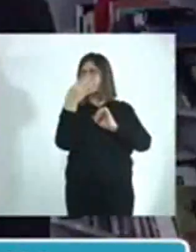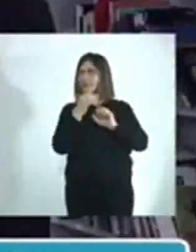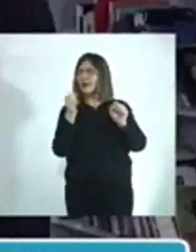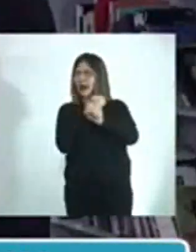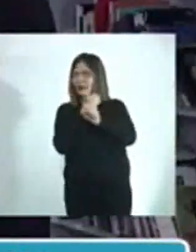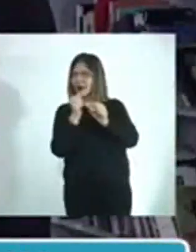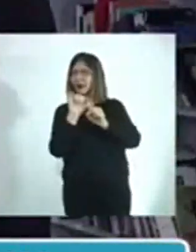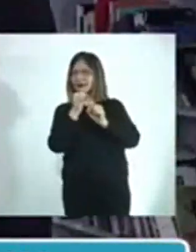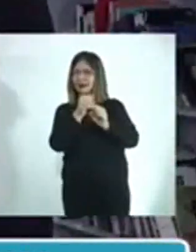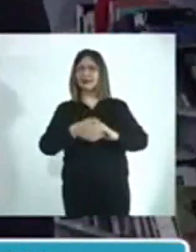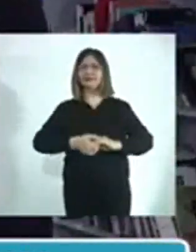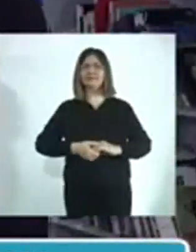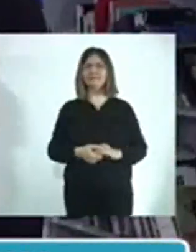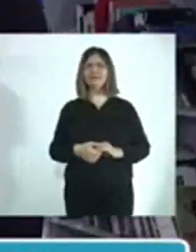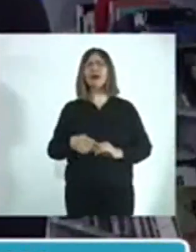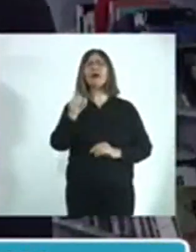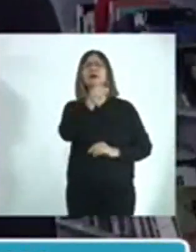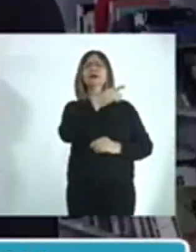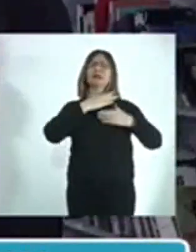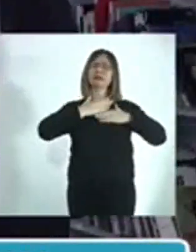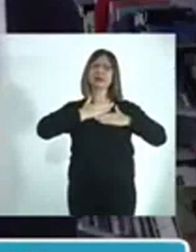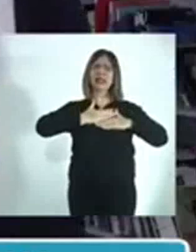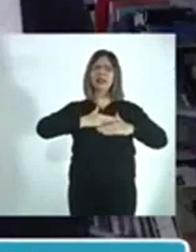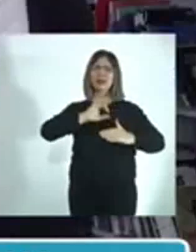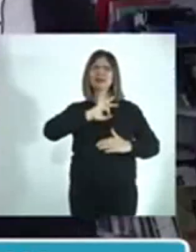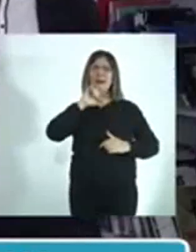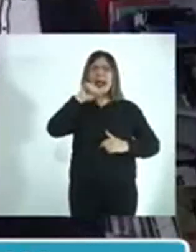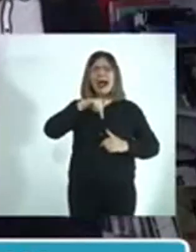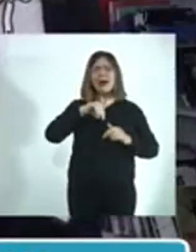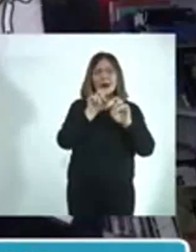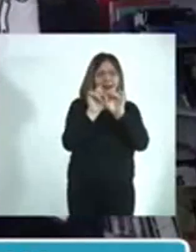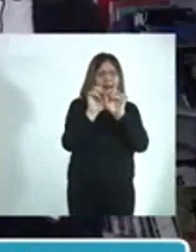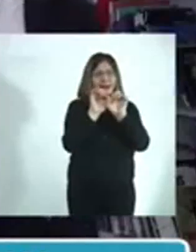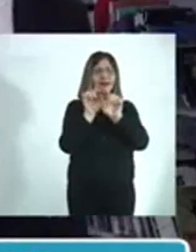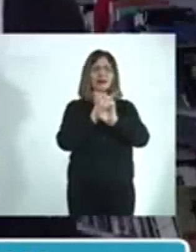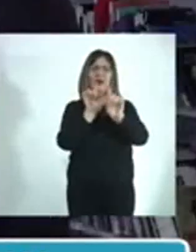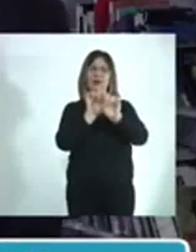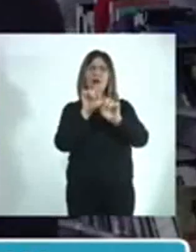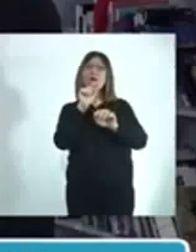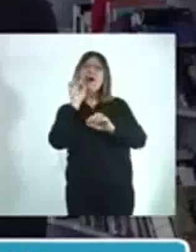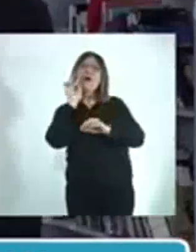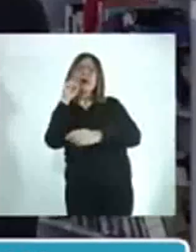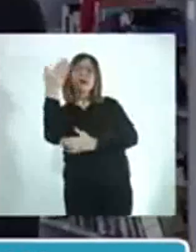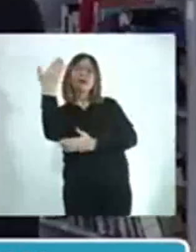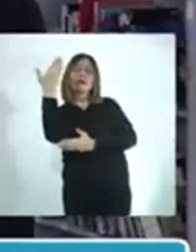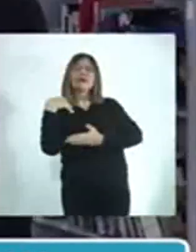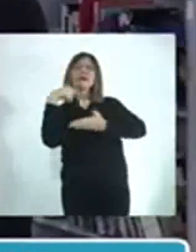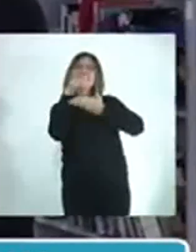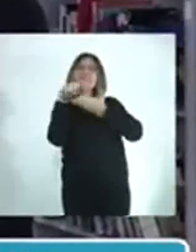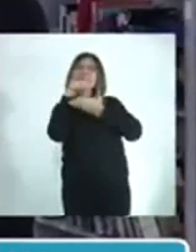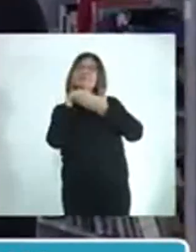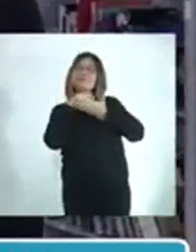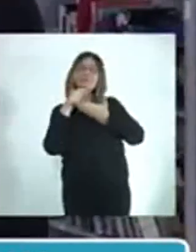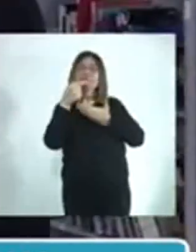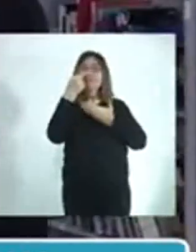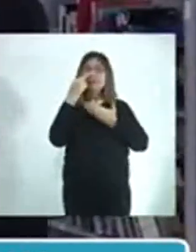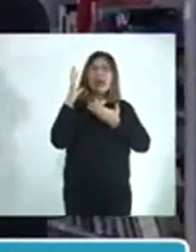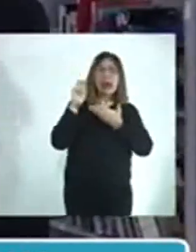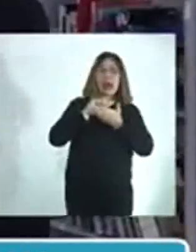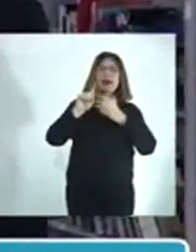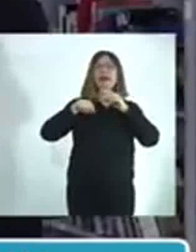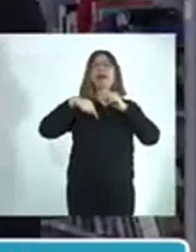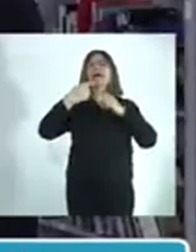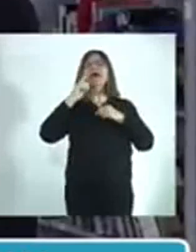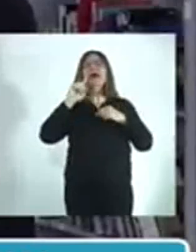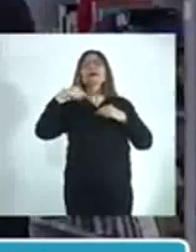agosto. Para no adelantarse. No hay que desesperarse, tranquilos. Tenemos tiempo, tomemos apuntes. que vamos a tener hasta el 7 de agosto, fin de semana de